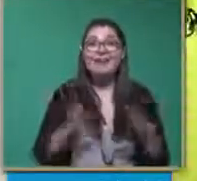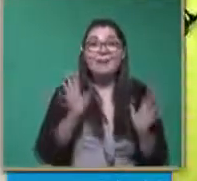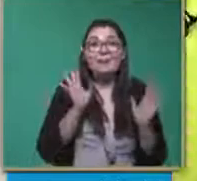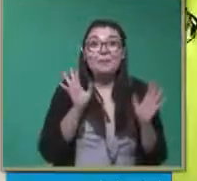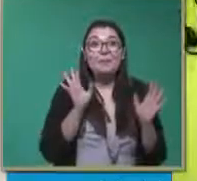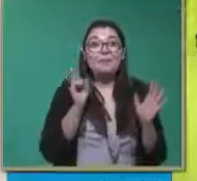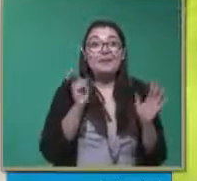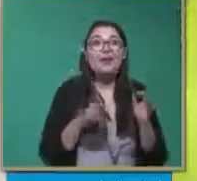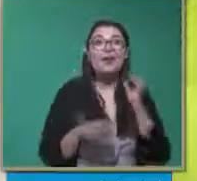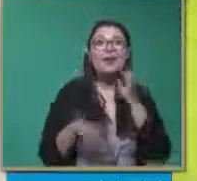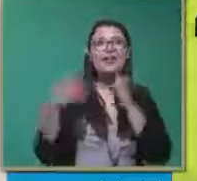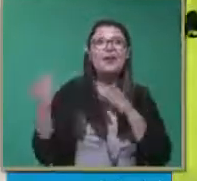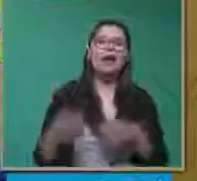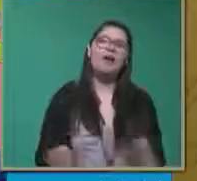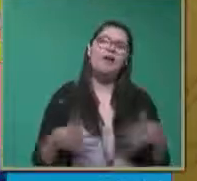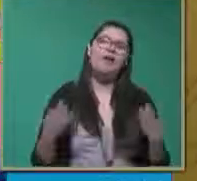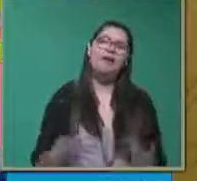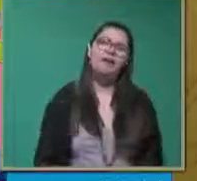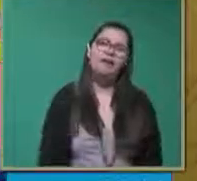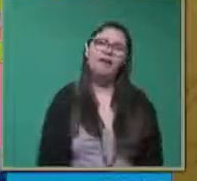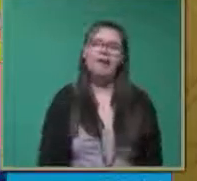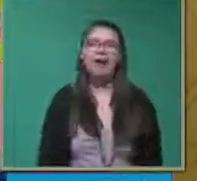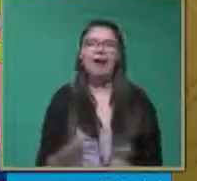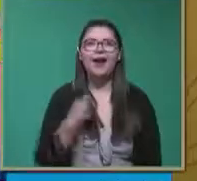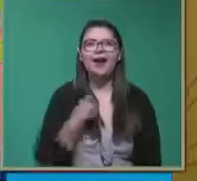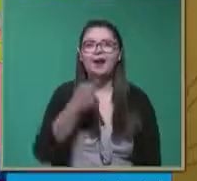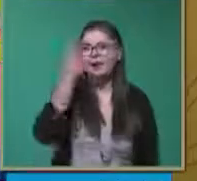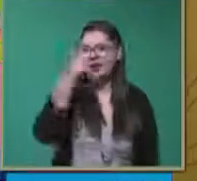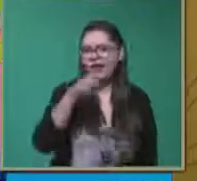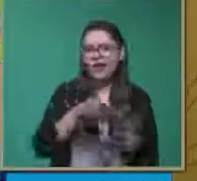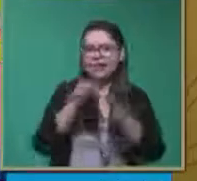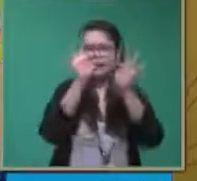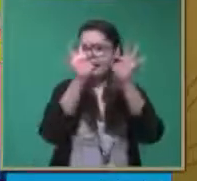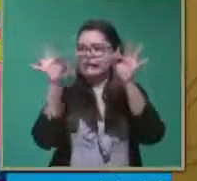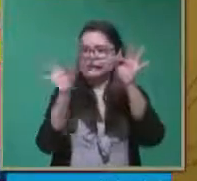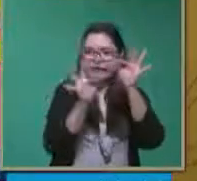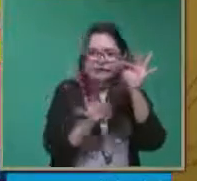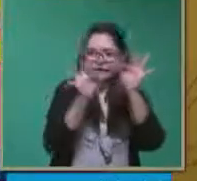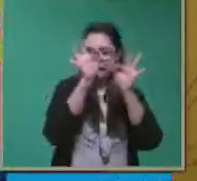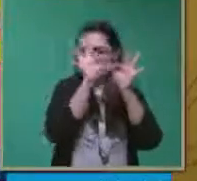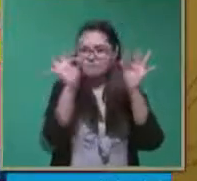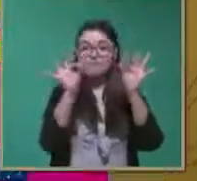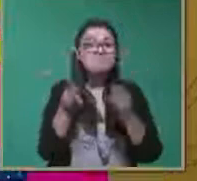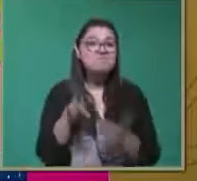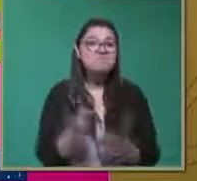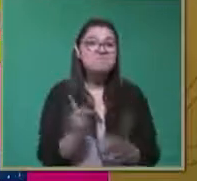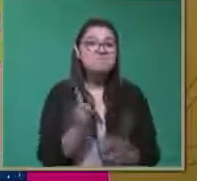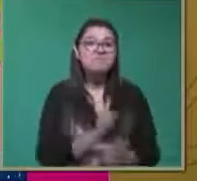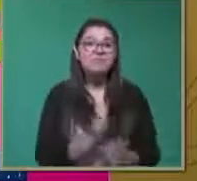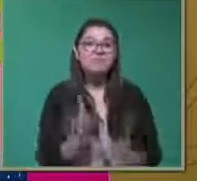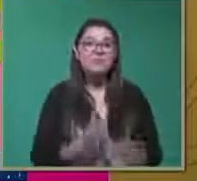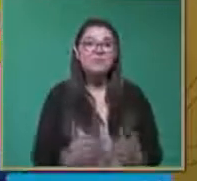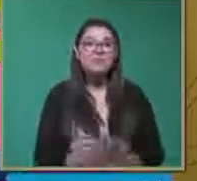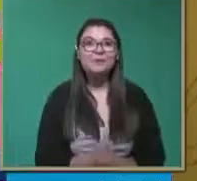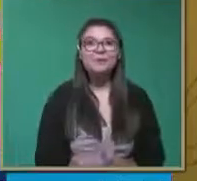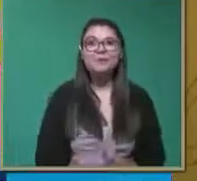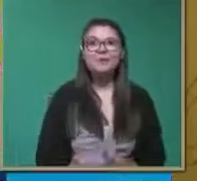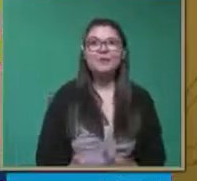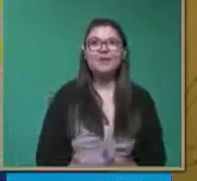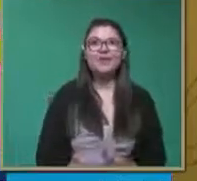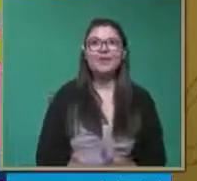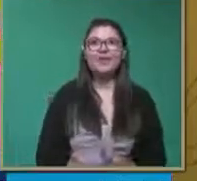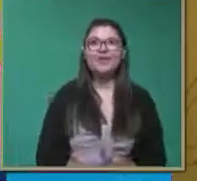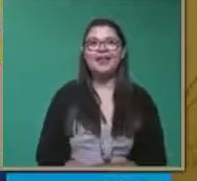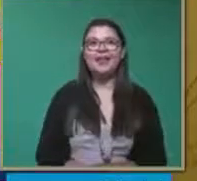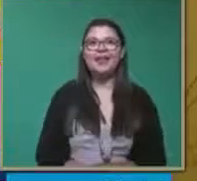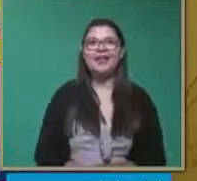¿cómo le quedó? ¡Ay! Pues también quedó bien. Quedó bueno, pero bien. Ya nada más los lentes ahí un poquito bonitos. ¿Y ahora tu maestra, Yuli? Y